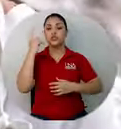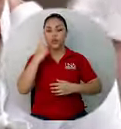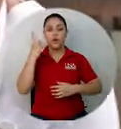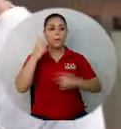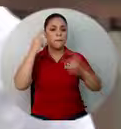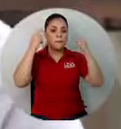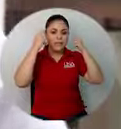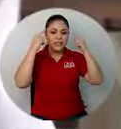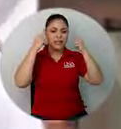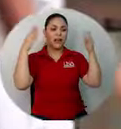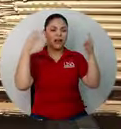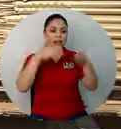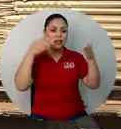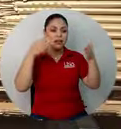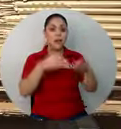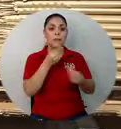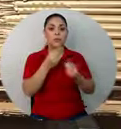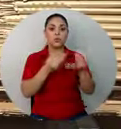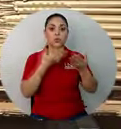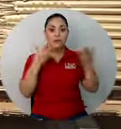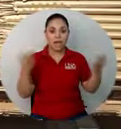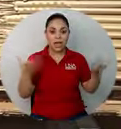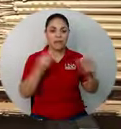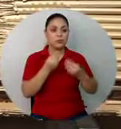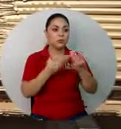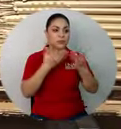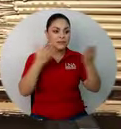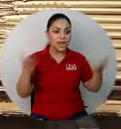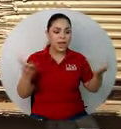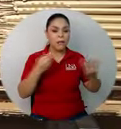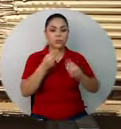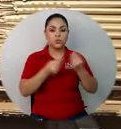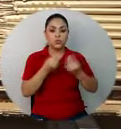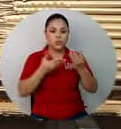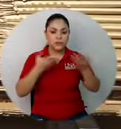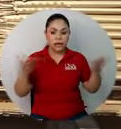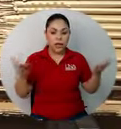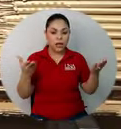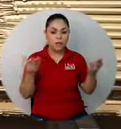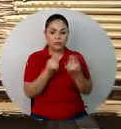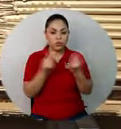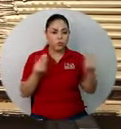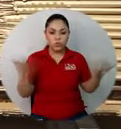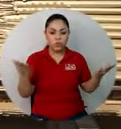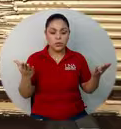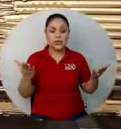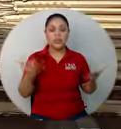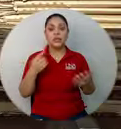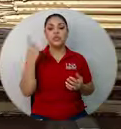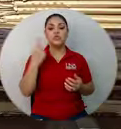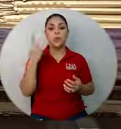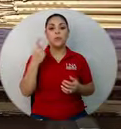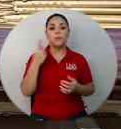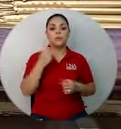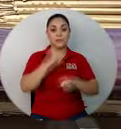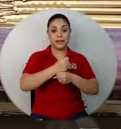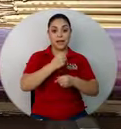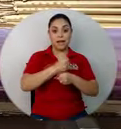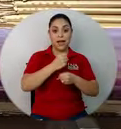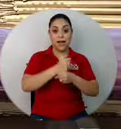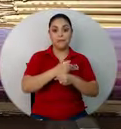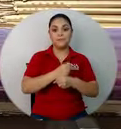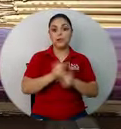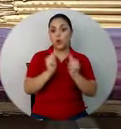la productividad y la productividad la trabaja desde la perspectiva de su